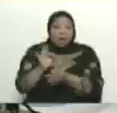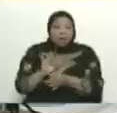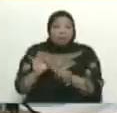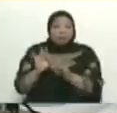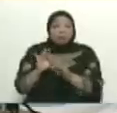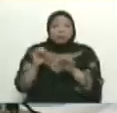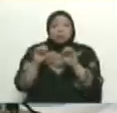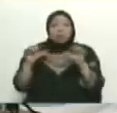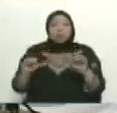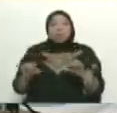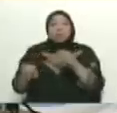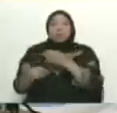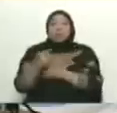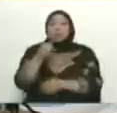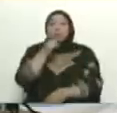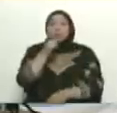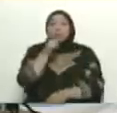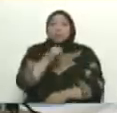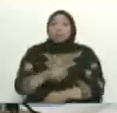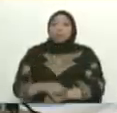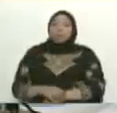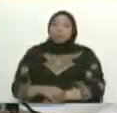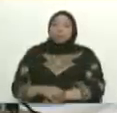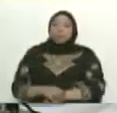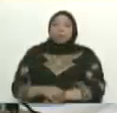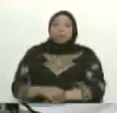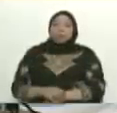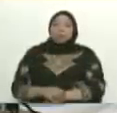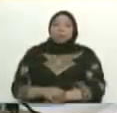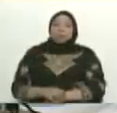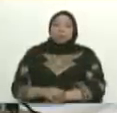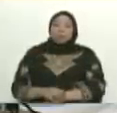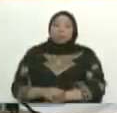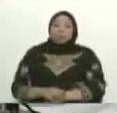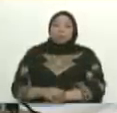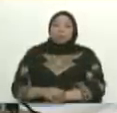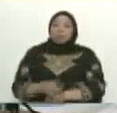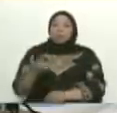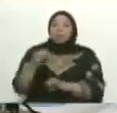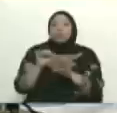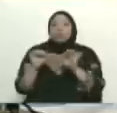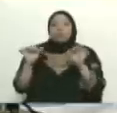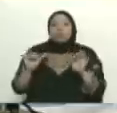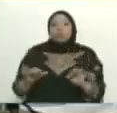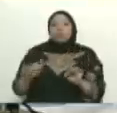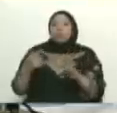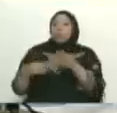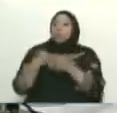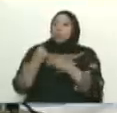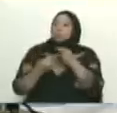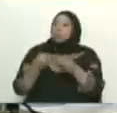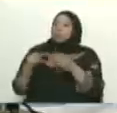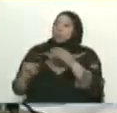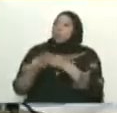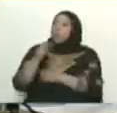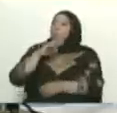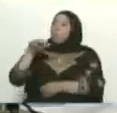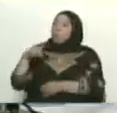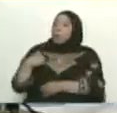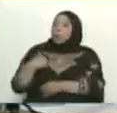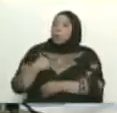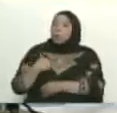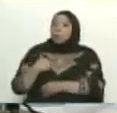fue un sistema fraudulento, fue un sistema electoral fraudulento que generó mandatos fraudulentos